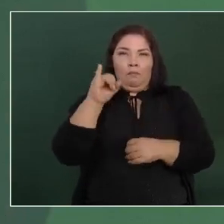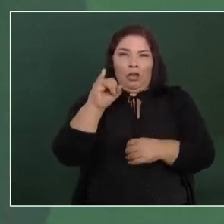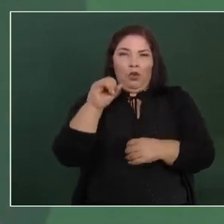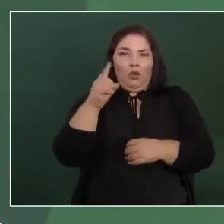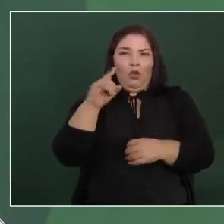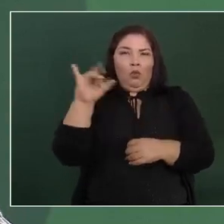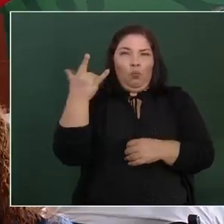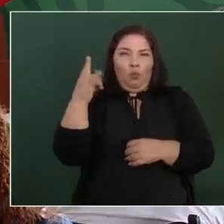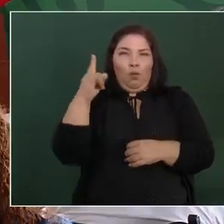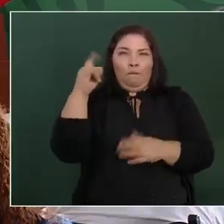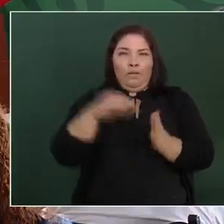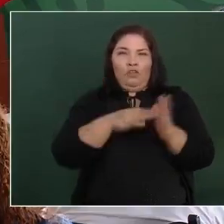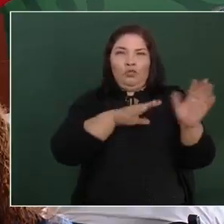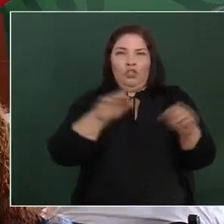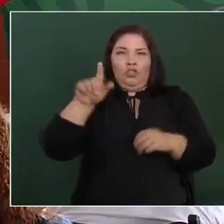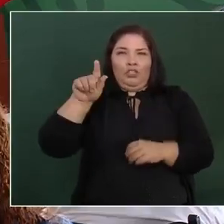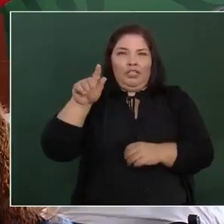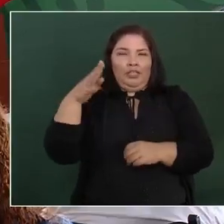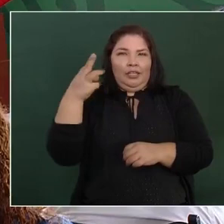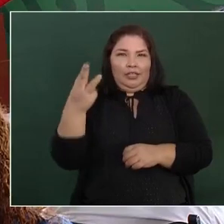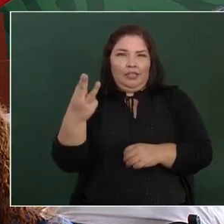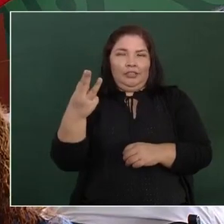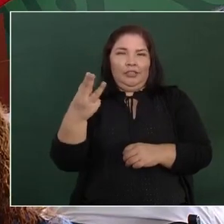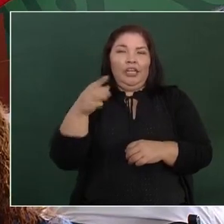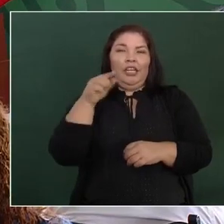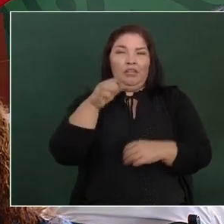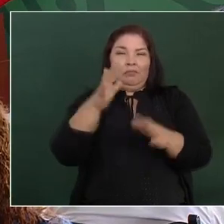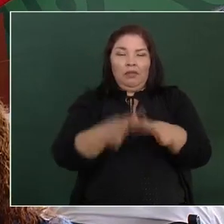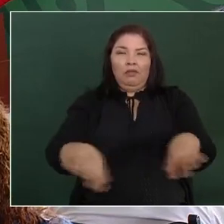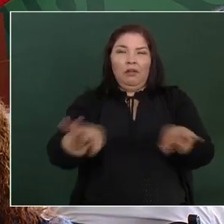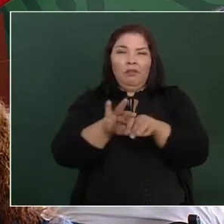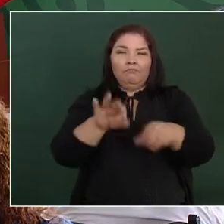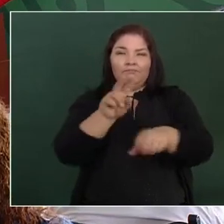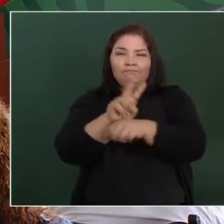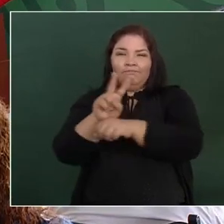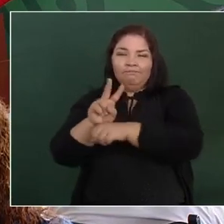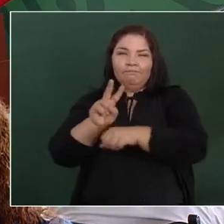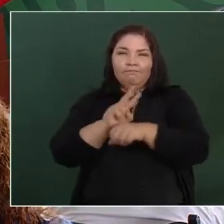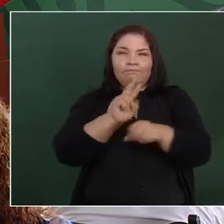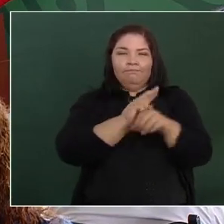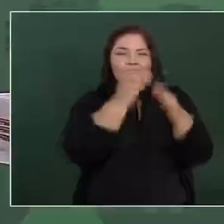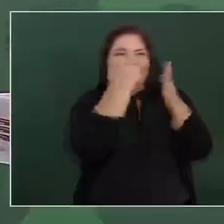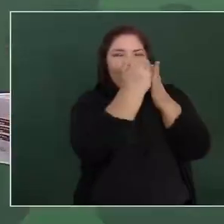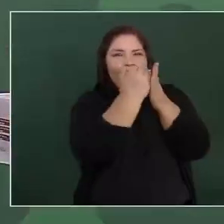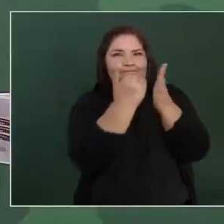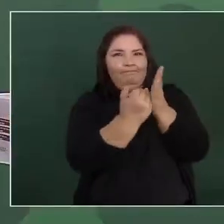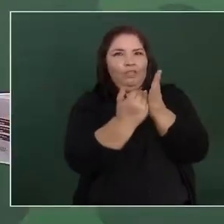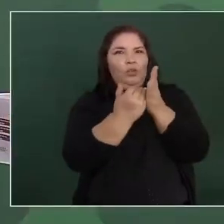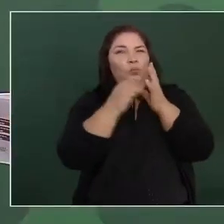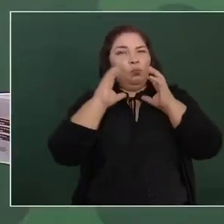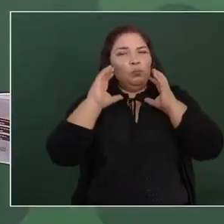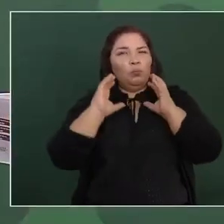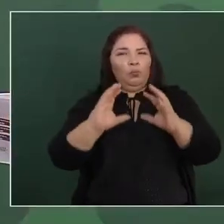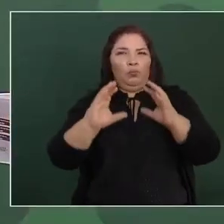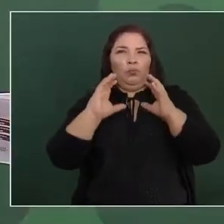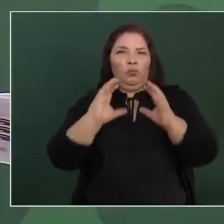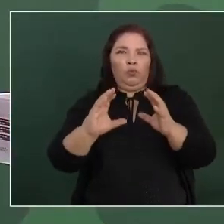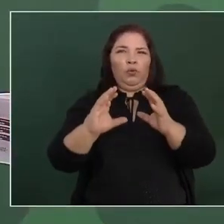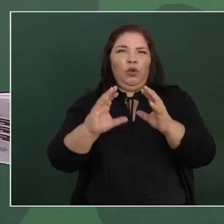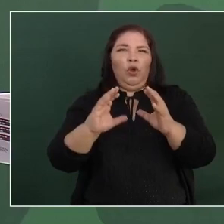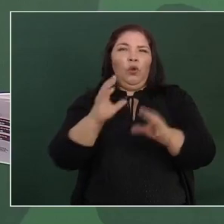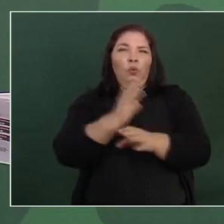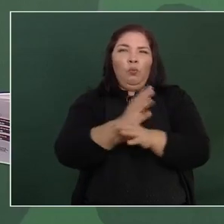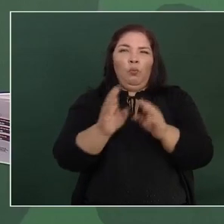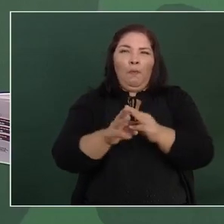1 de julio de 1973 y su propósito es, desde luego, mediante aplicación de sus normas, evitar que a través del